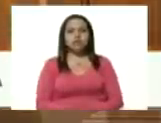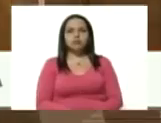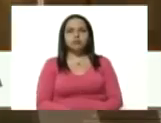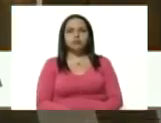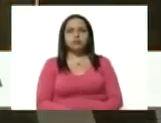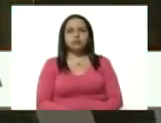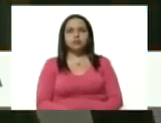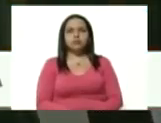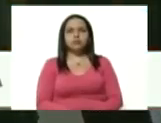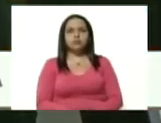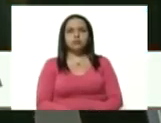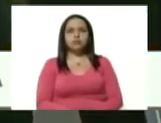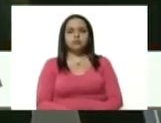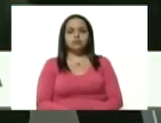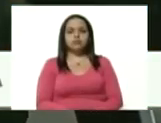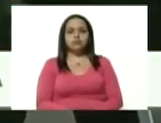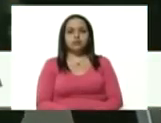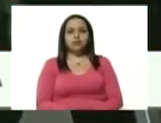depauperada,